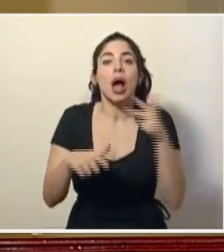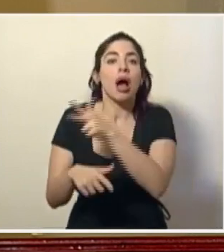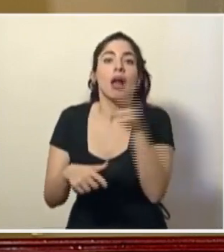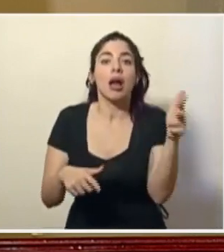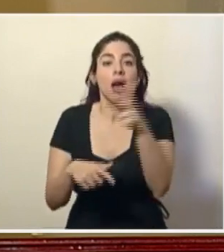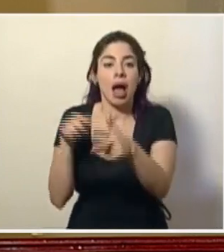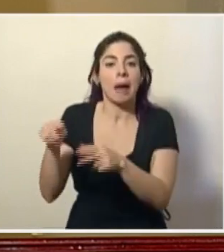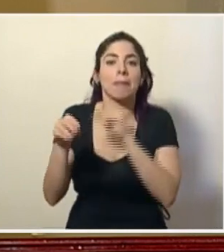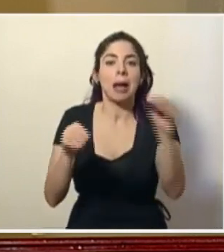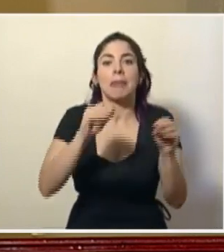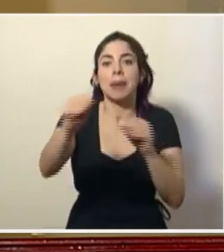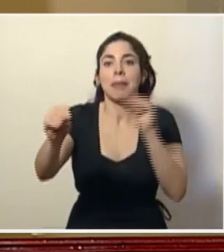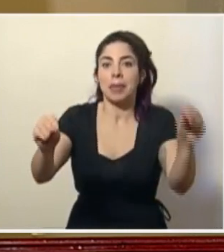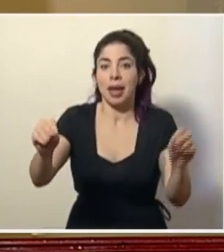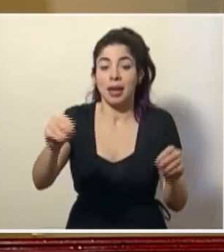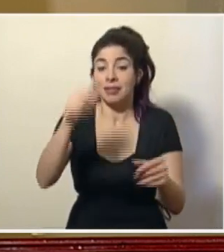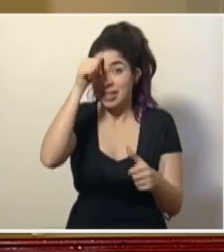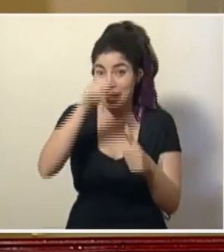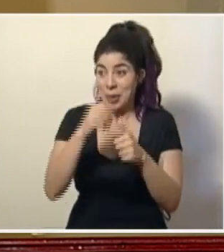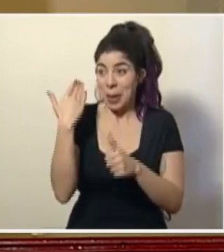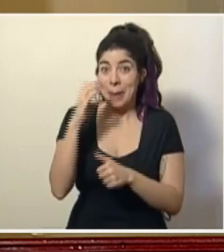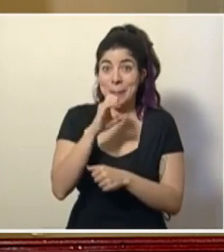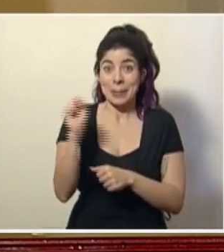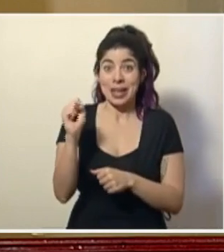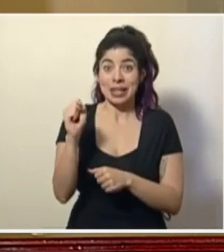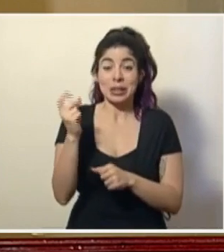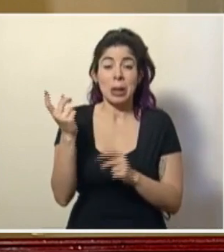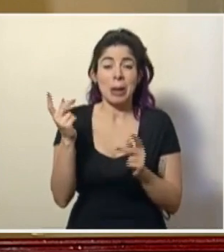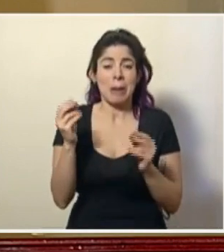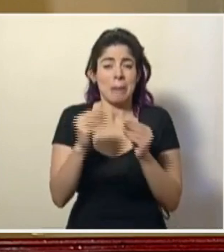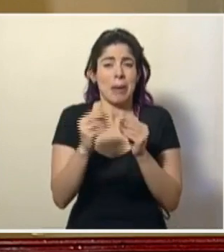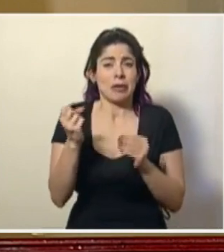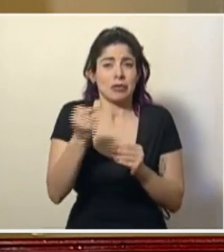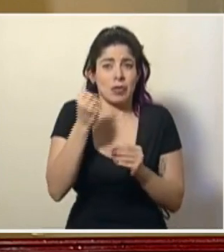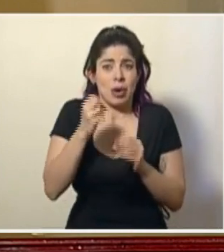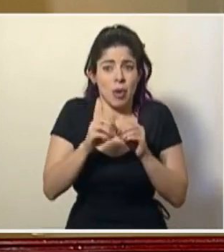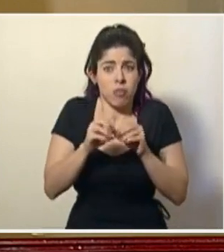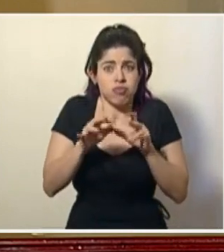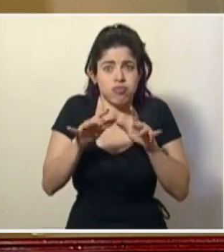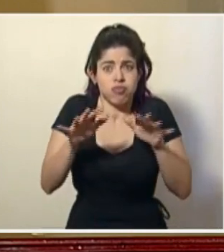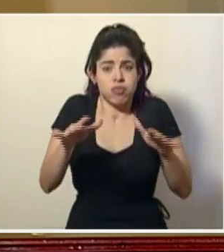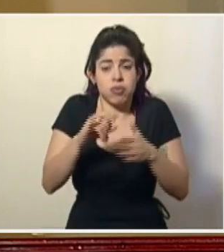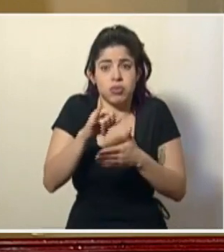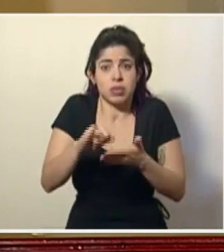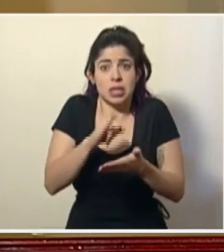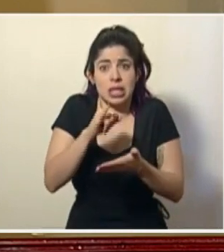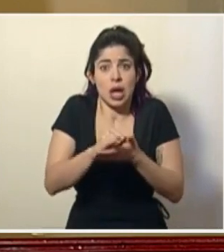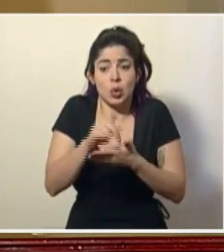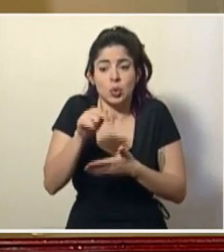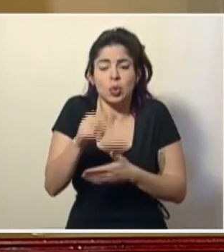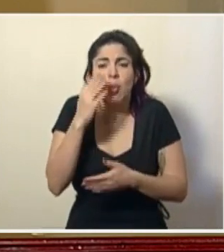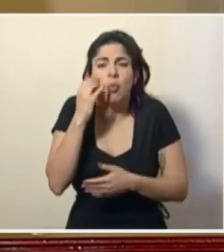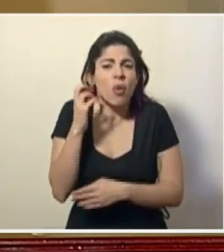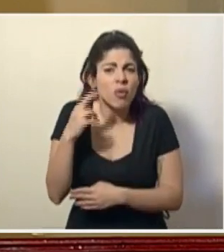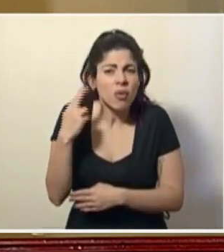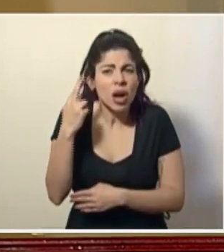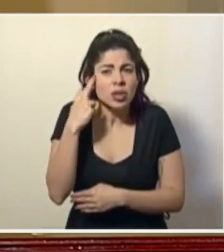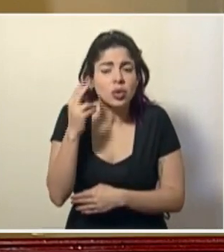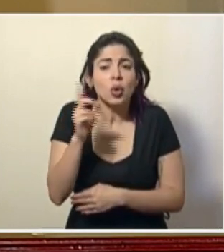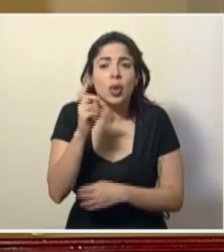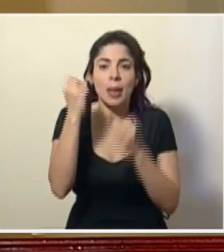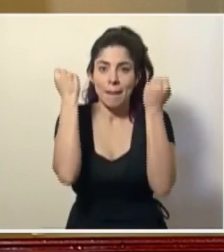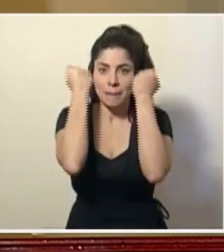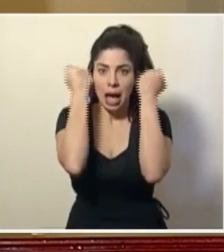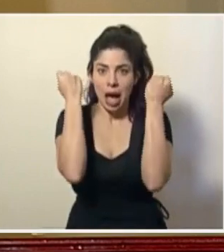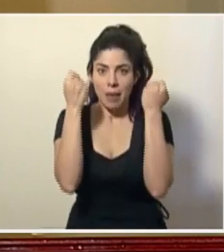transmisión. Recordemos que hace unos meses uno de los brotes más importantes en el Cantón Central de San José se dio justamente en el